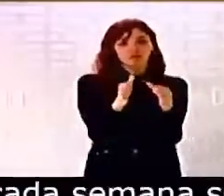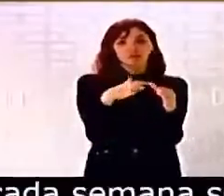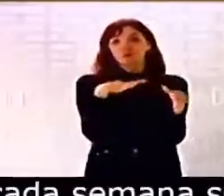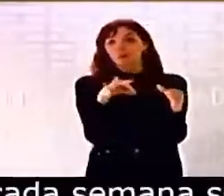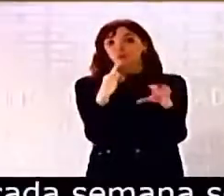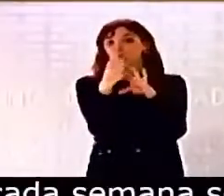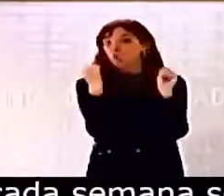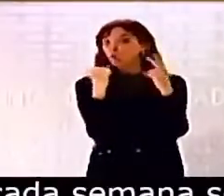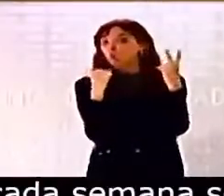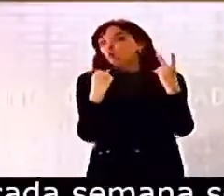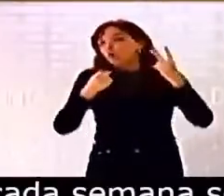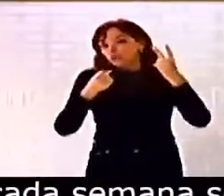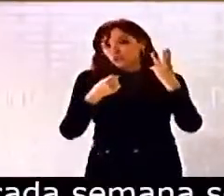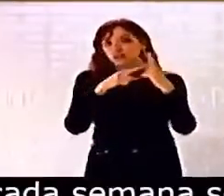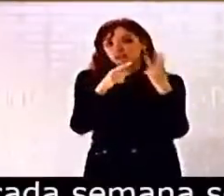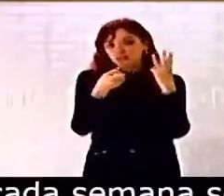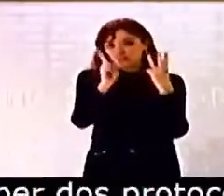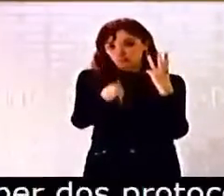y 3.